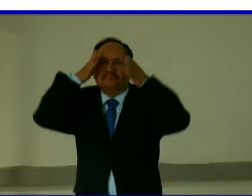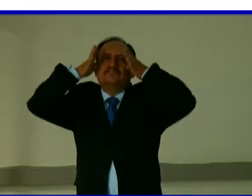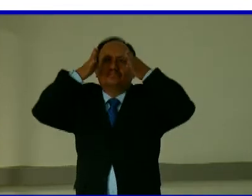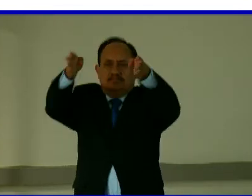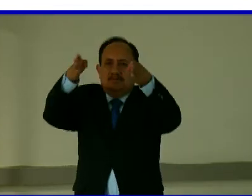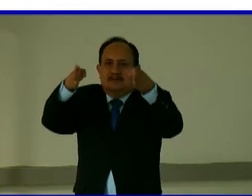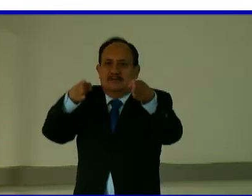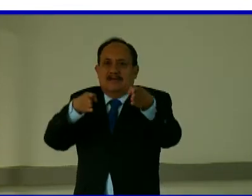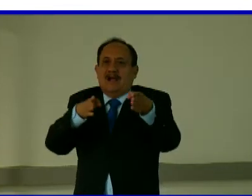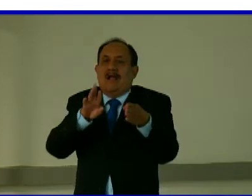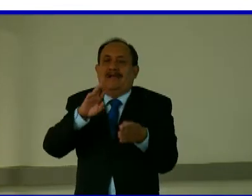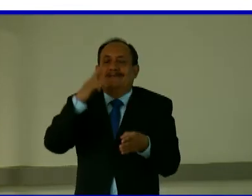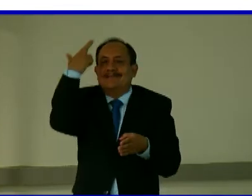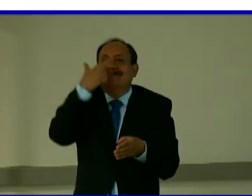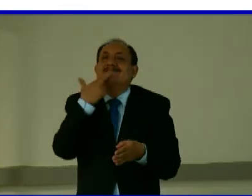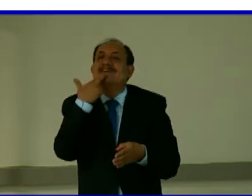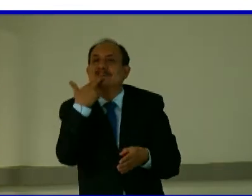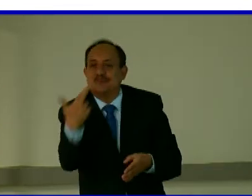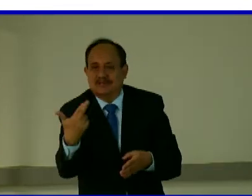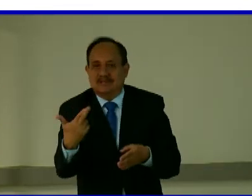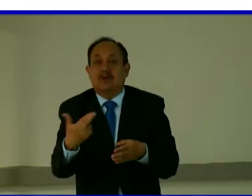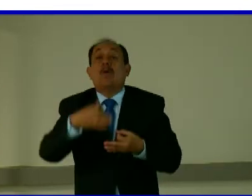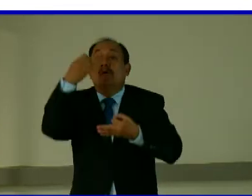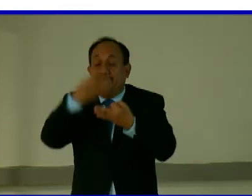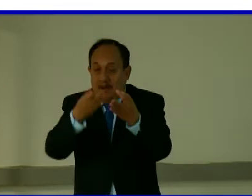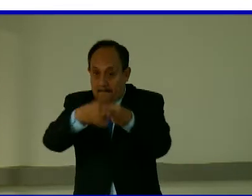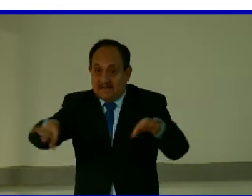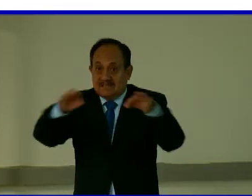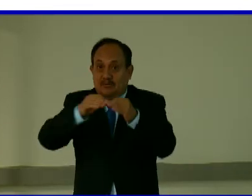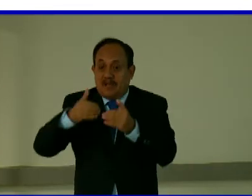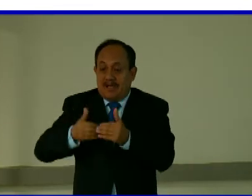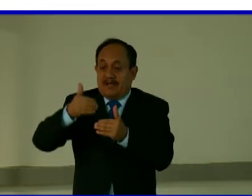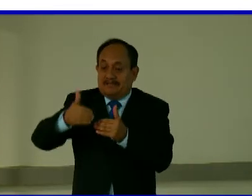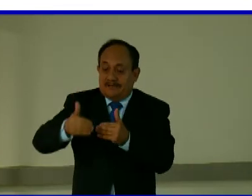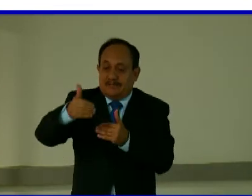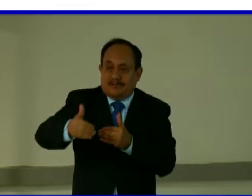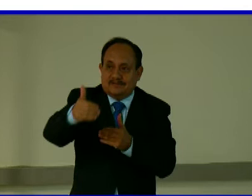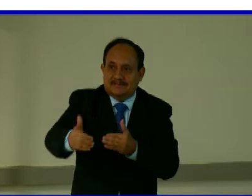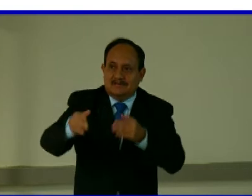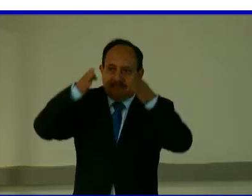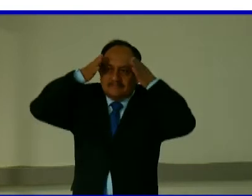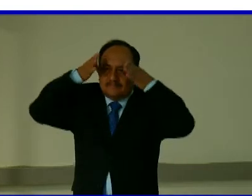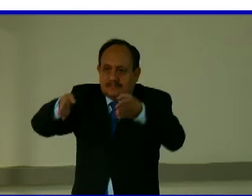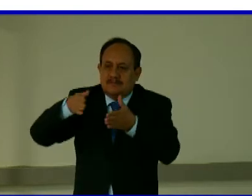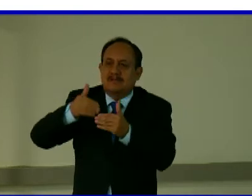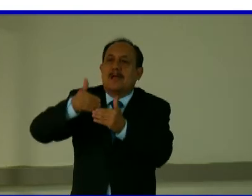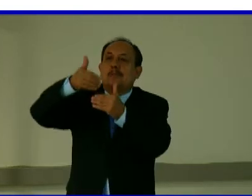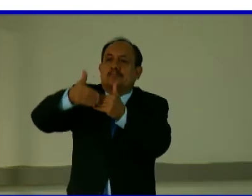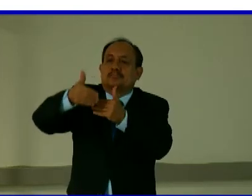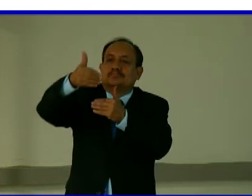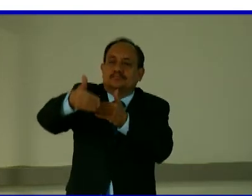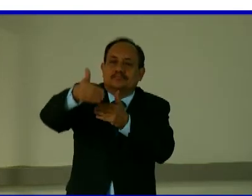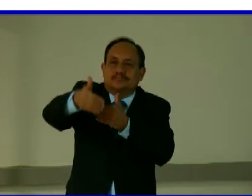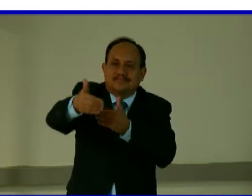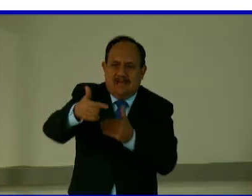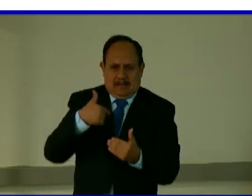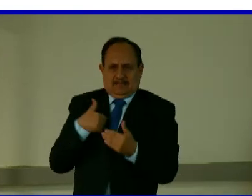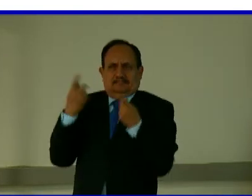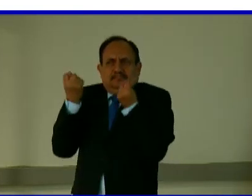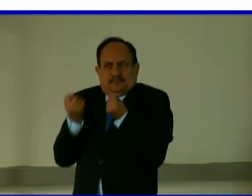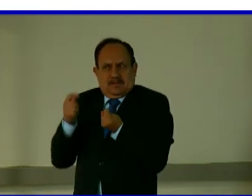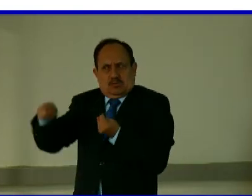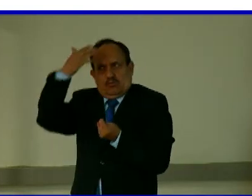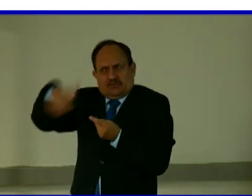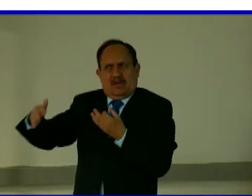en el resultado, no en el proceso. Y tenemos que enfocarnos en el proceso. A mí no me importa si tú